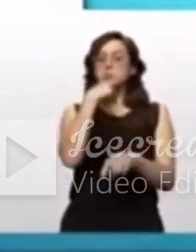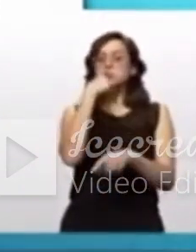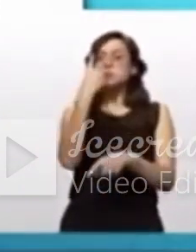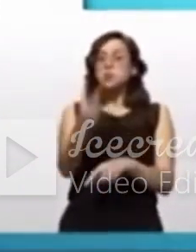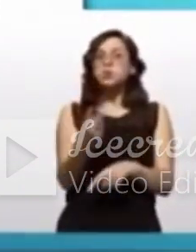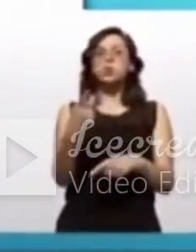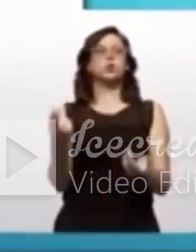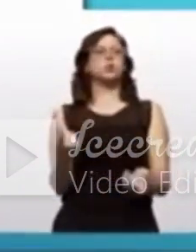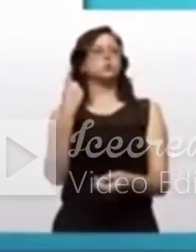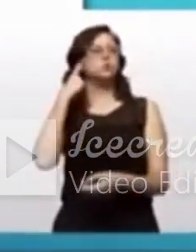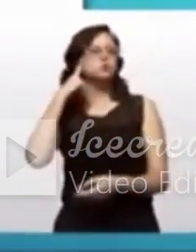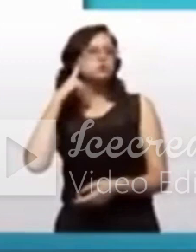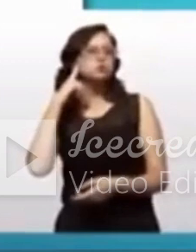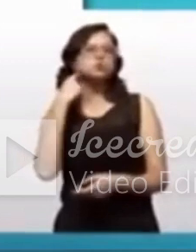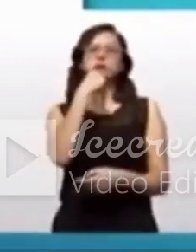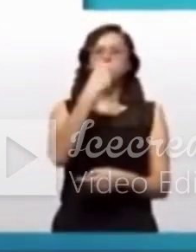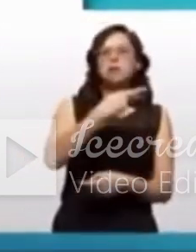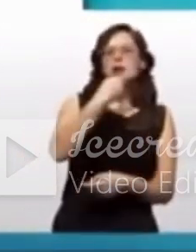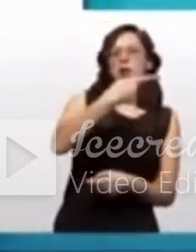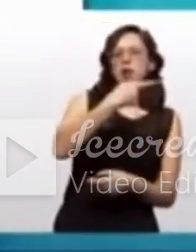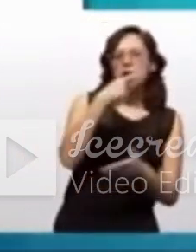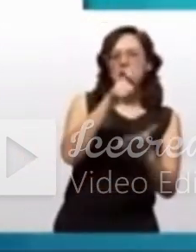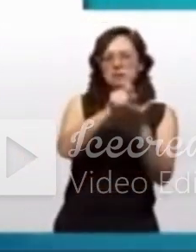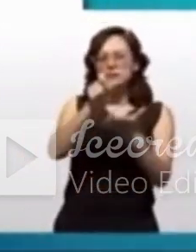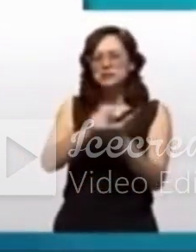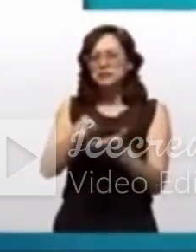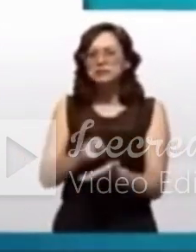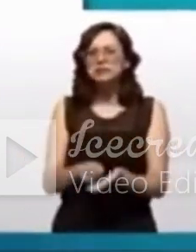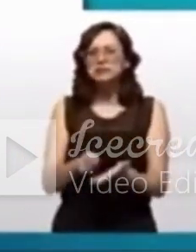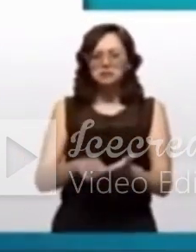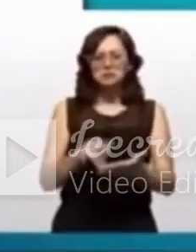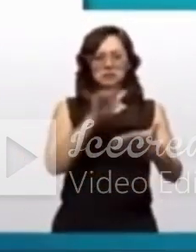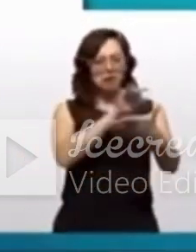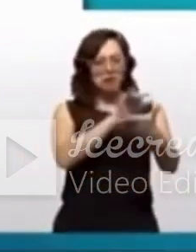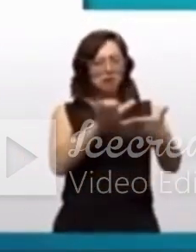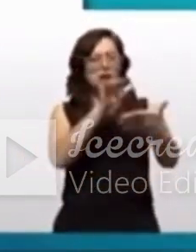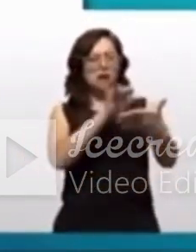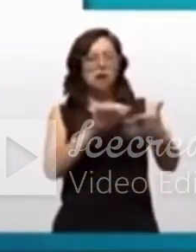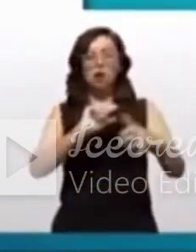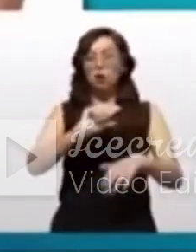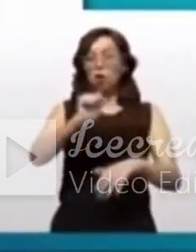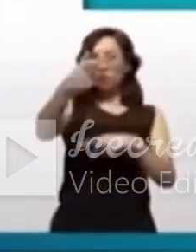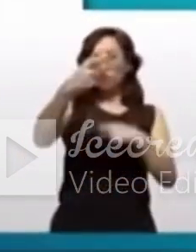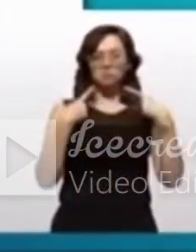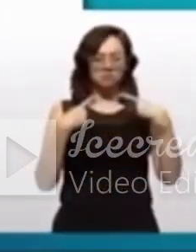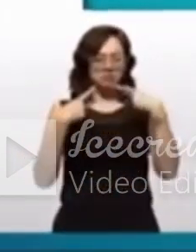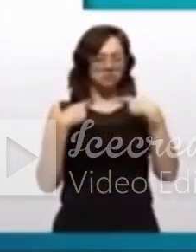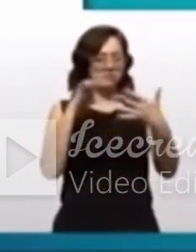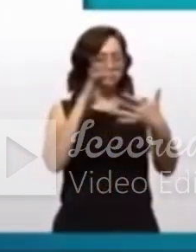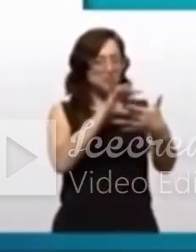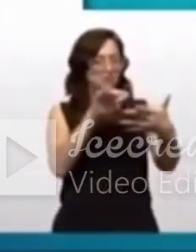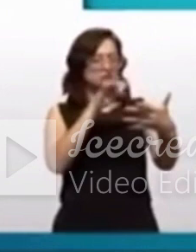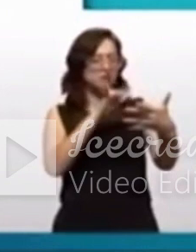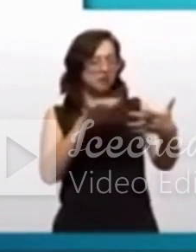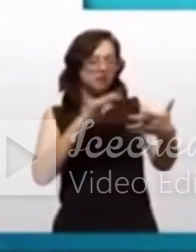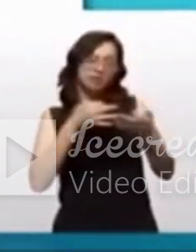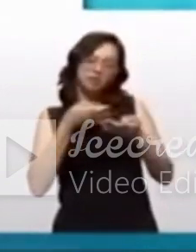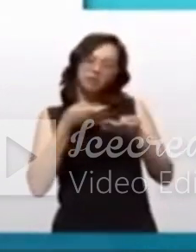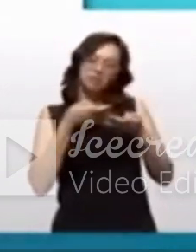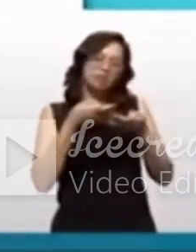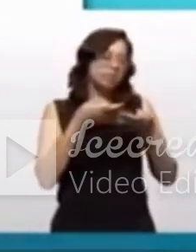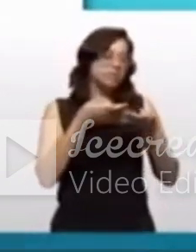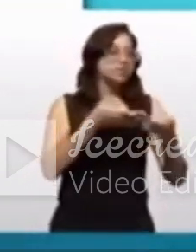los ritmos, tanto al hablar como al escribir, de modo que quien está del otro lado tenga interés en permanecer escuchando o